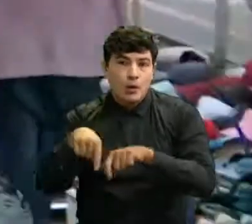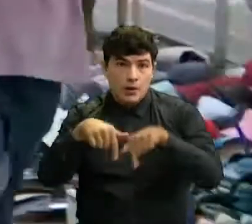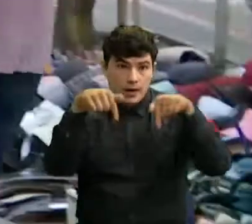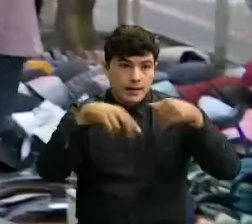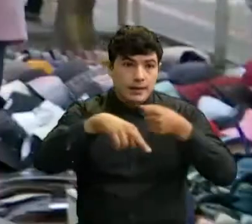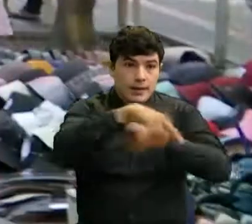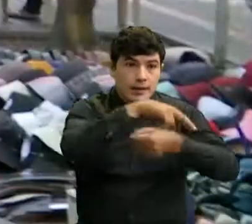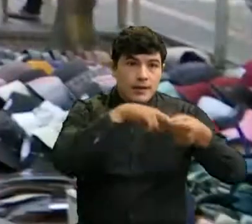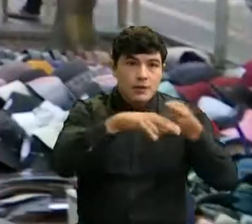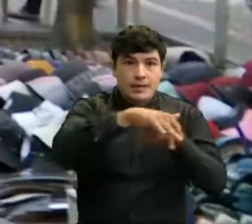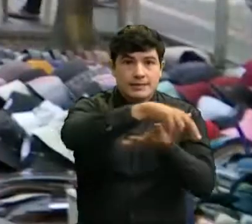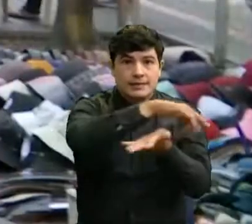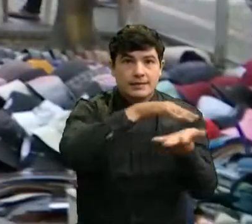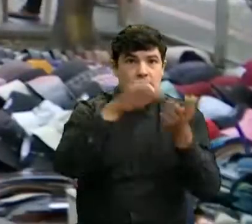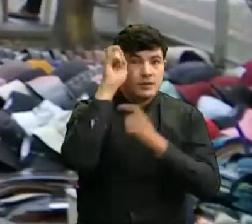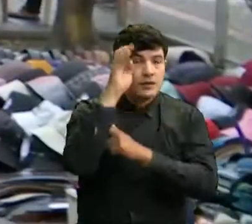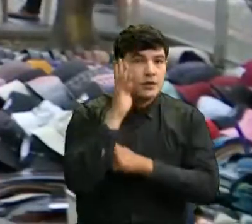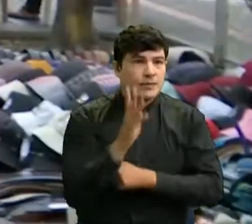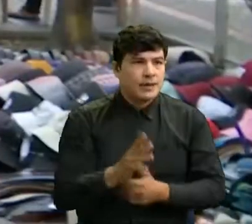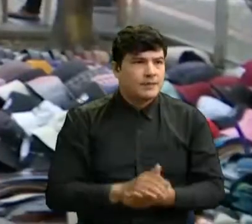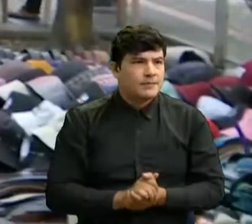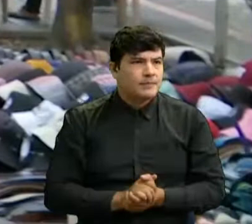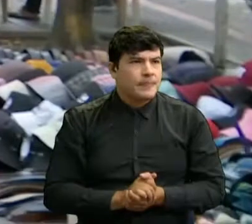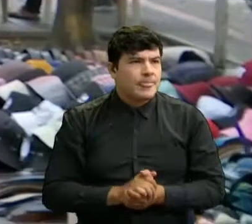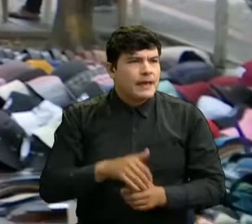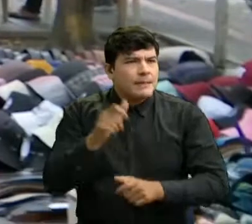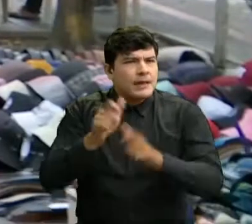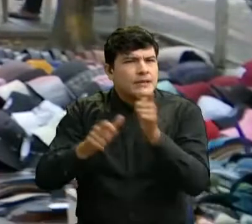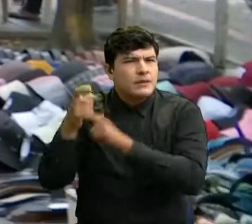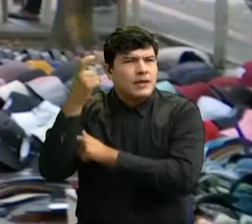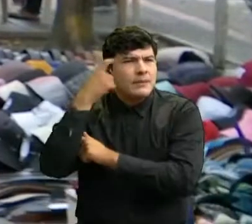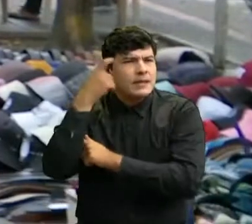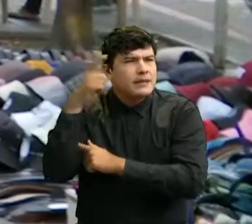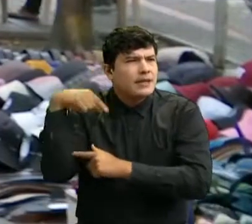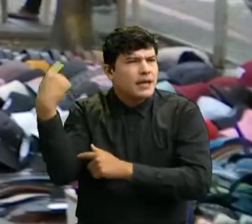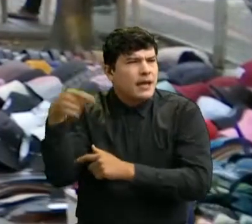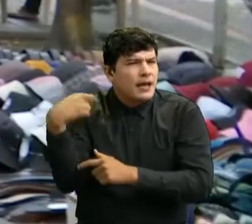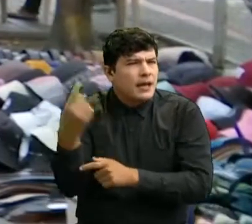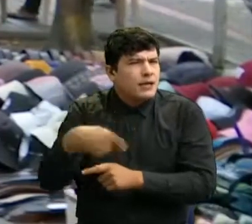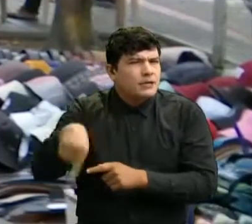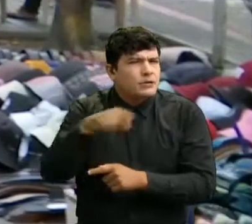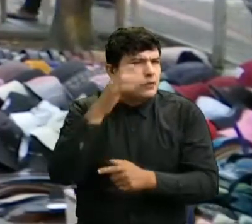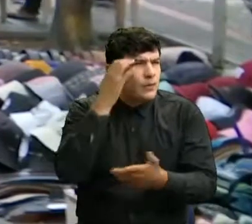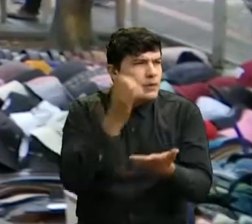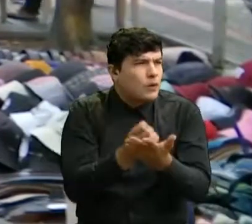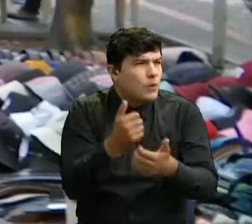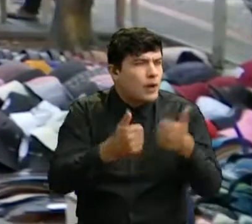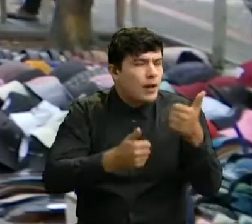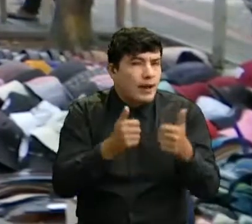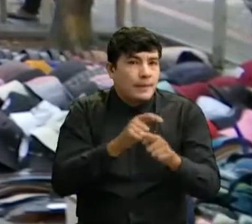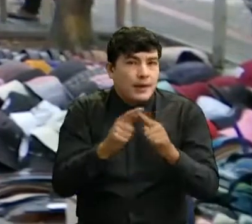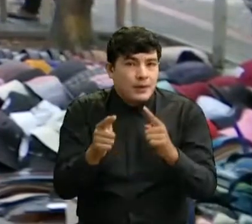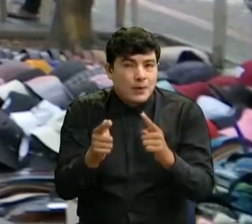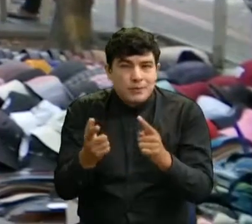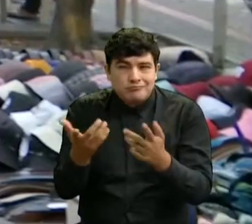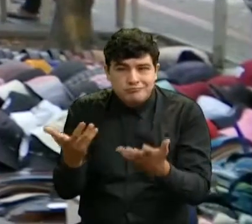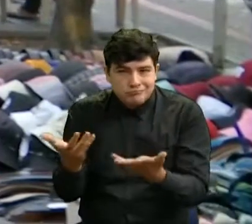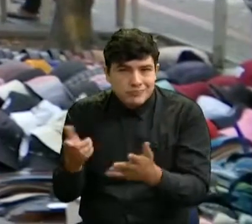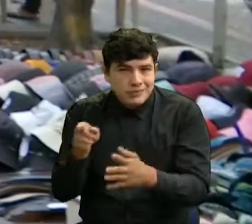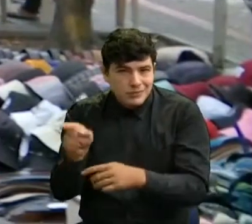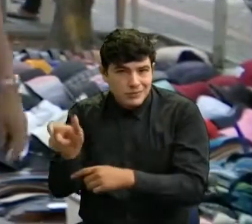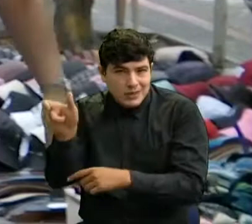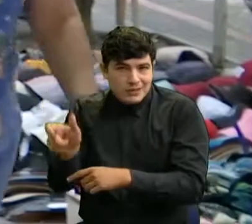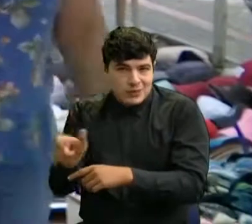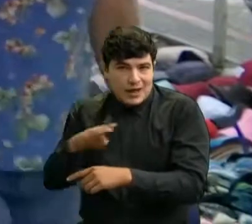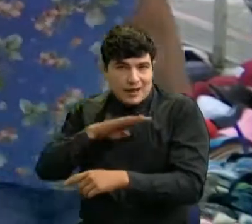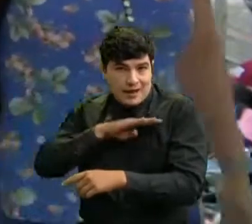región santandereana. ¿Pero qué piensa la gente sobre esto? Pero sobre todo, por la propuesta que ha presentado